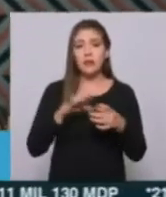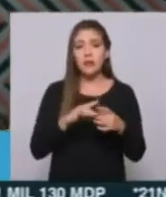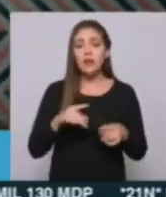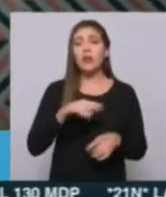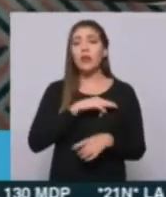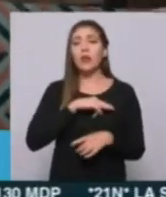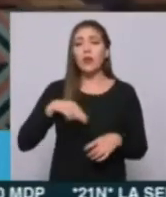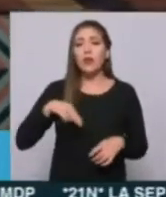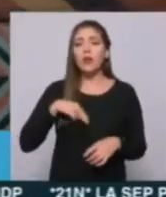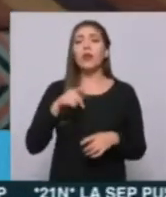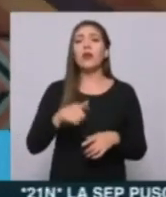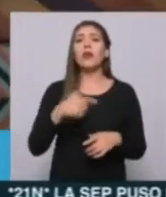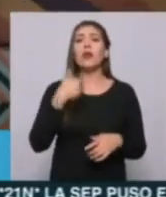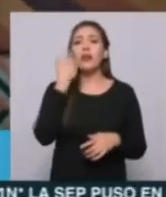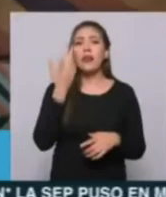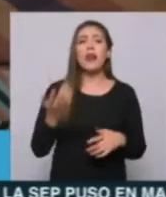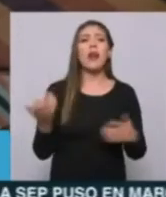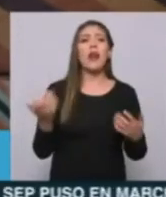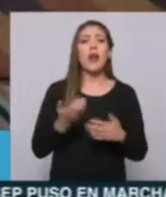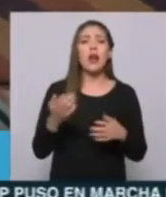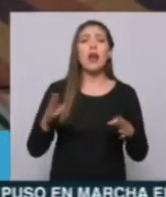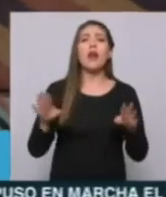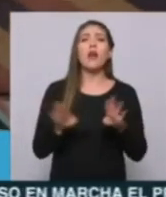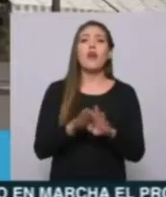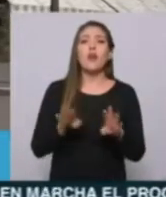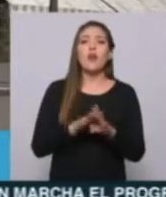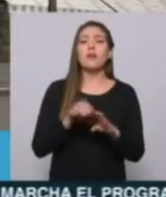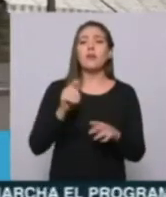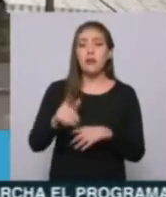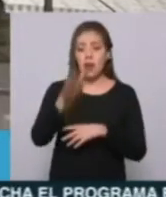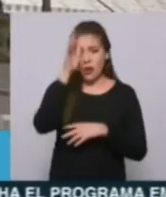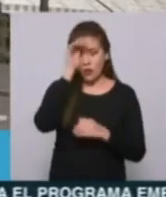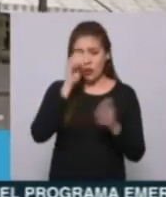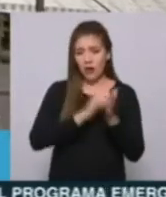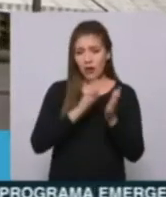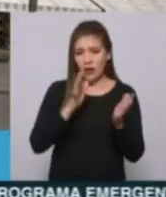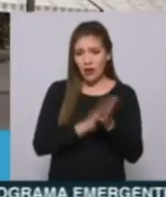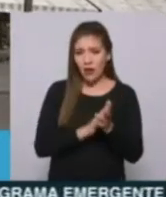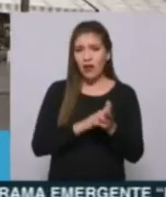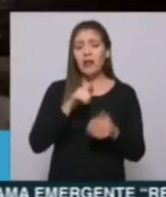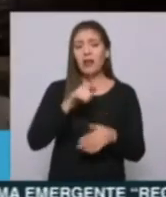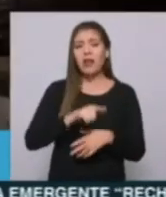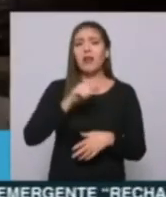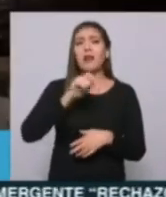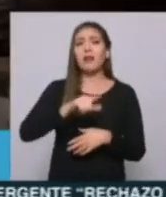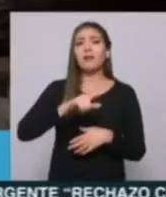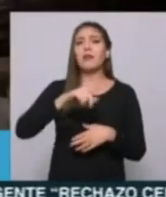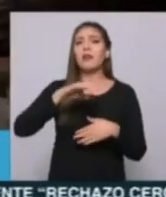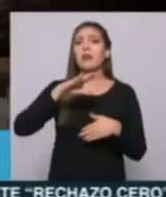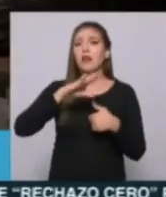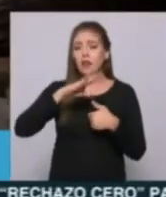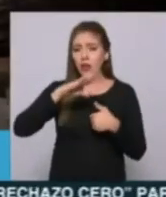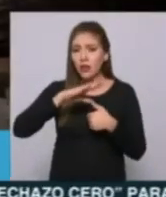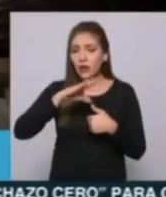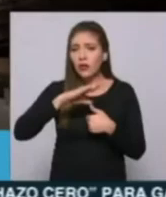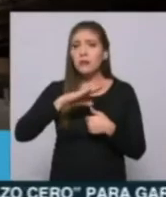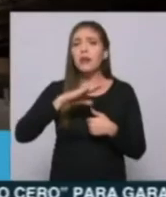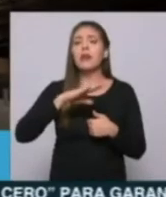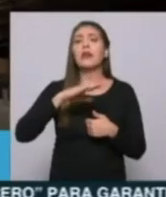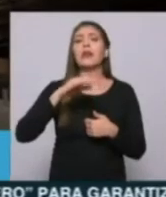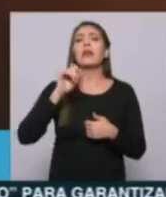en satisfacer la agenda norteamericana de controlar, por ejemplo, los visitantes que